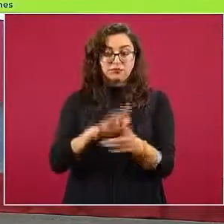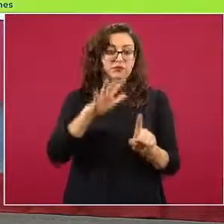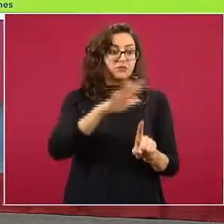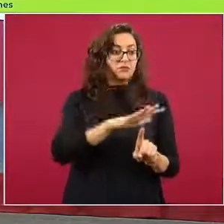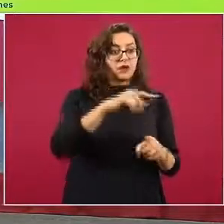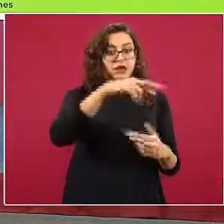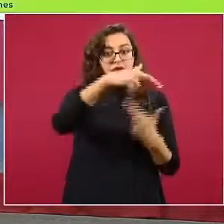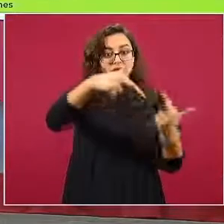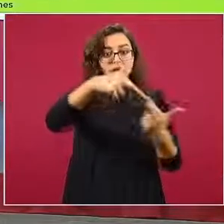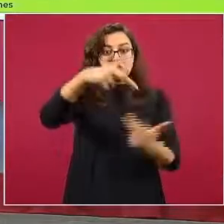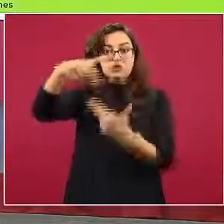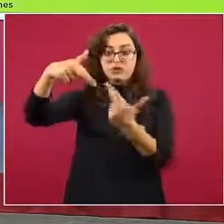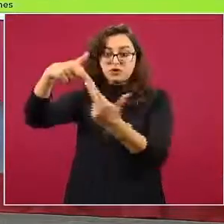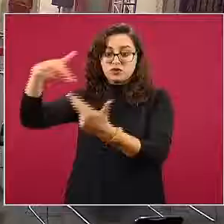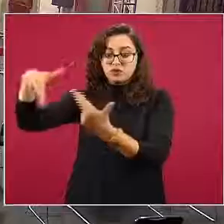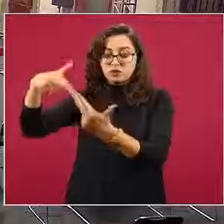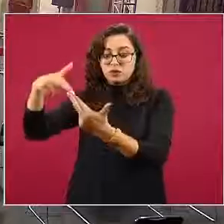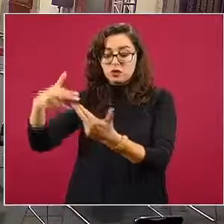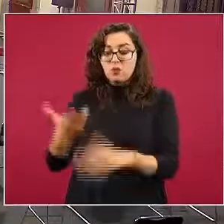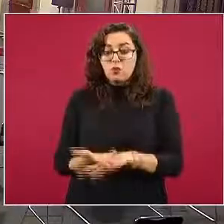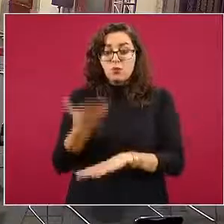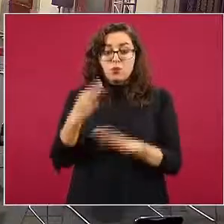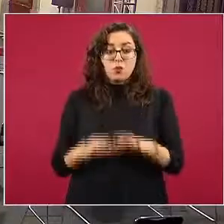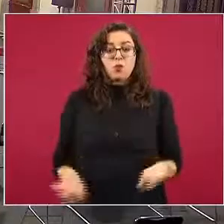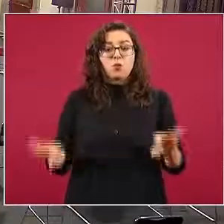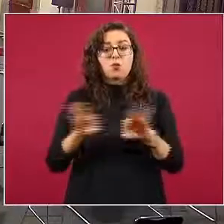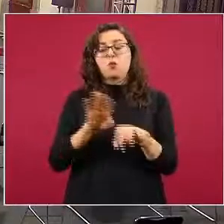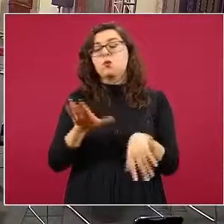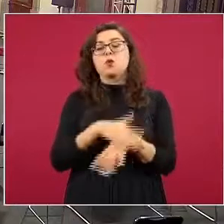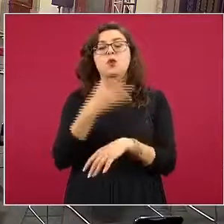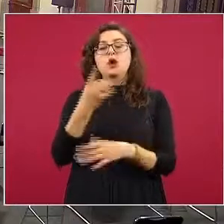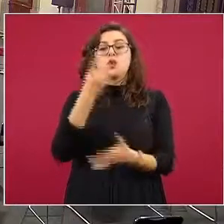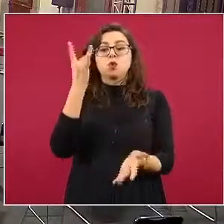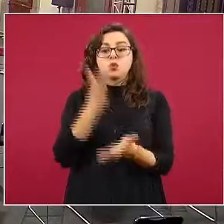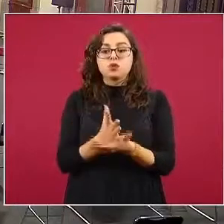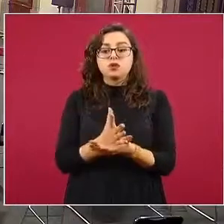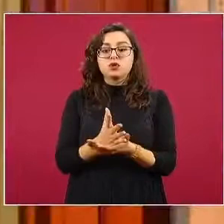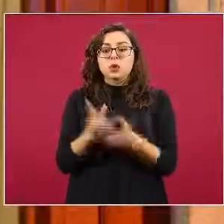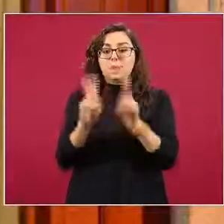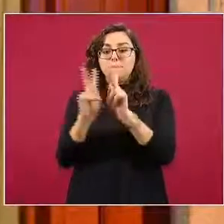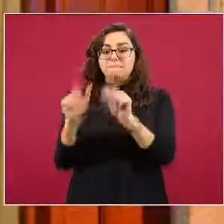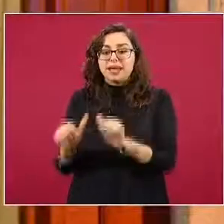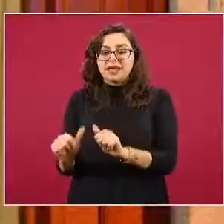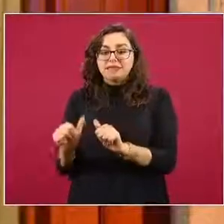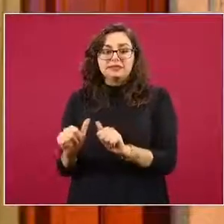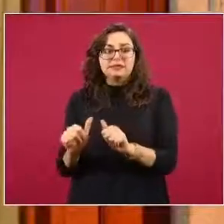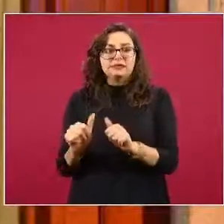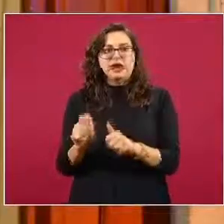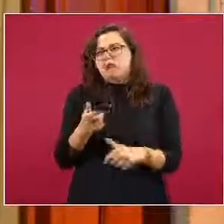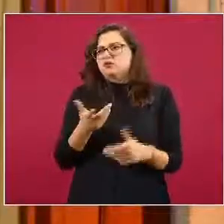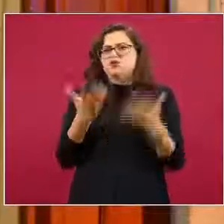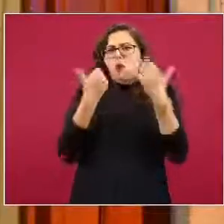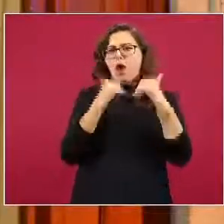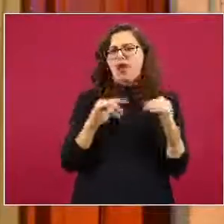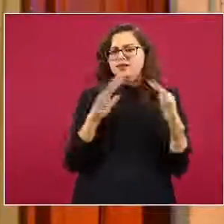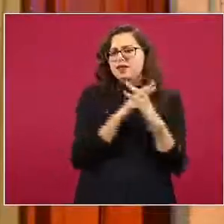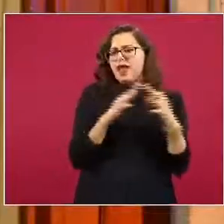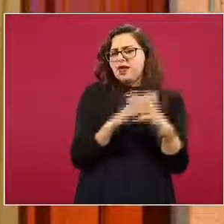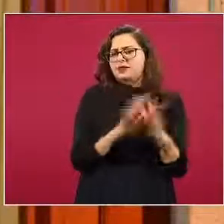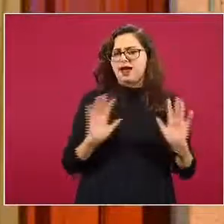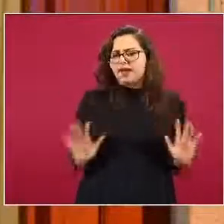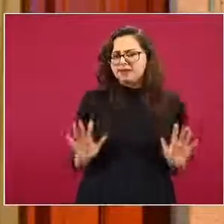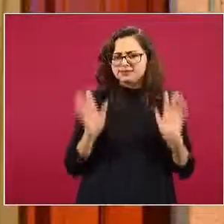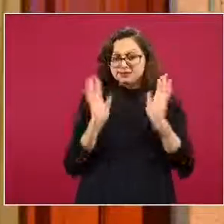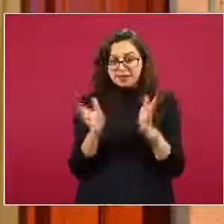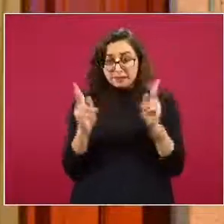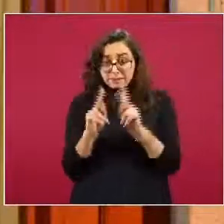que tenemos. Y ha sido muy importante porque no solamente estamos hablando de paz con ausencia de guerra o conflictos armados. Hablamos de construcción de